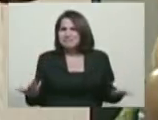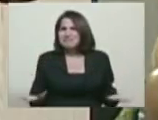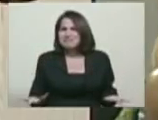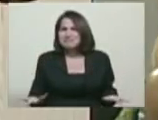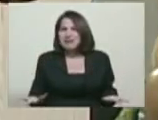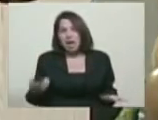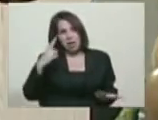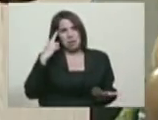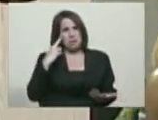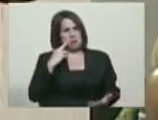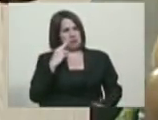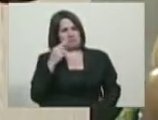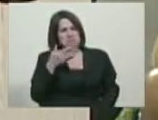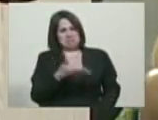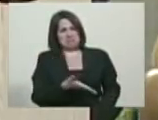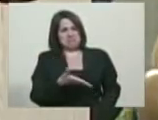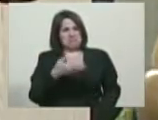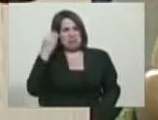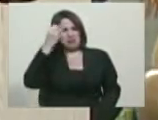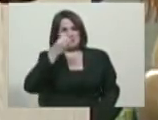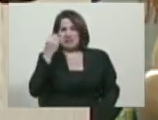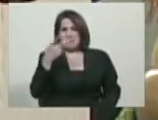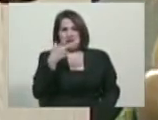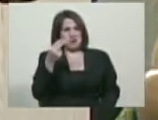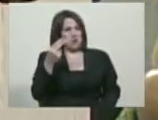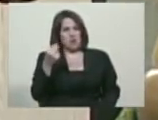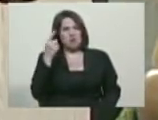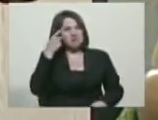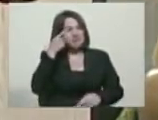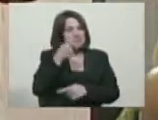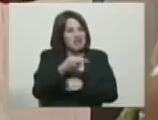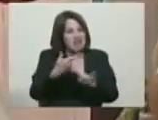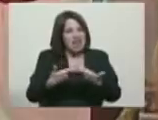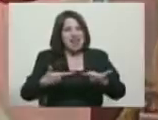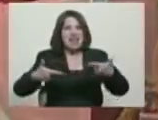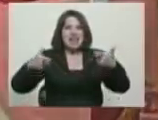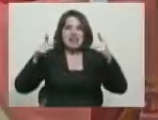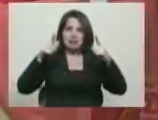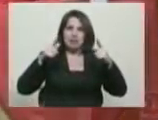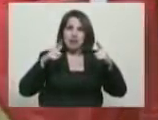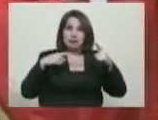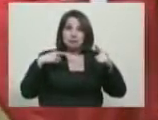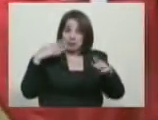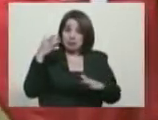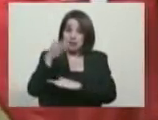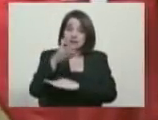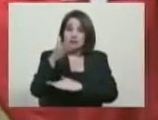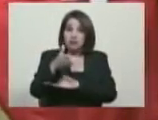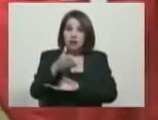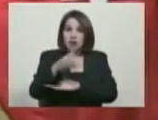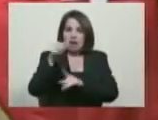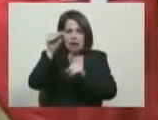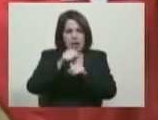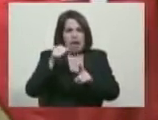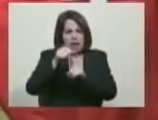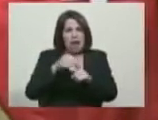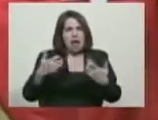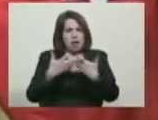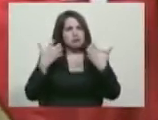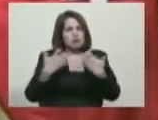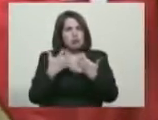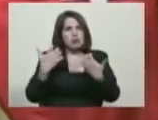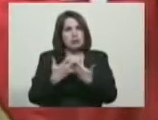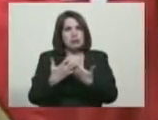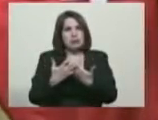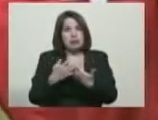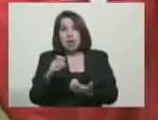Y Bolívar pensó, soñó en grande y luego se fue a construir. Y miren lo que logró. Nosotros llevamos